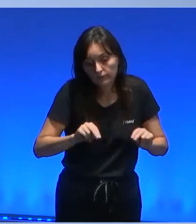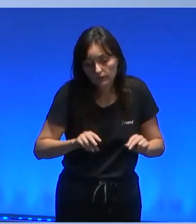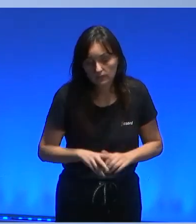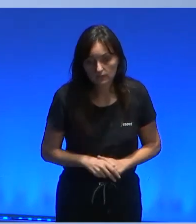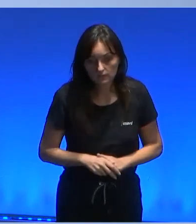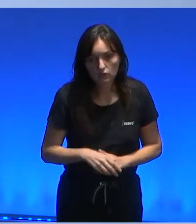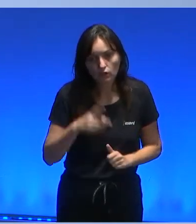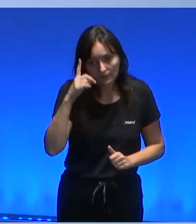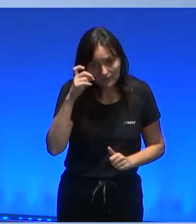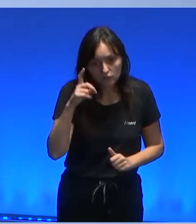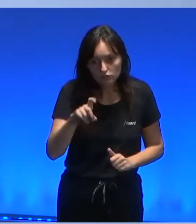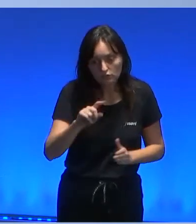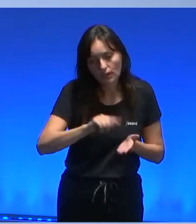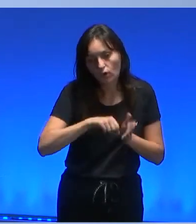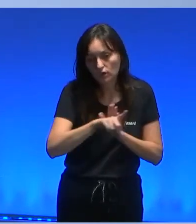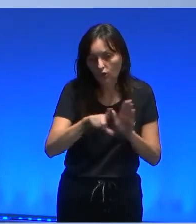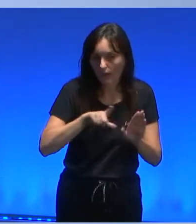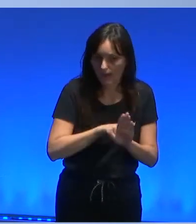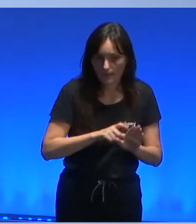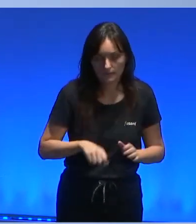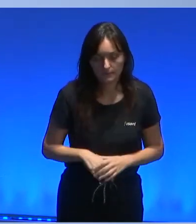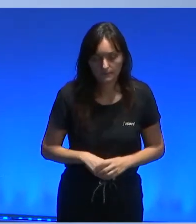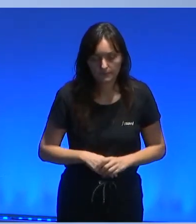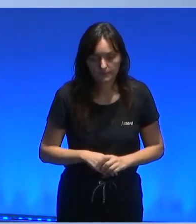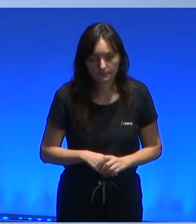contrato ilegal.